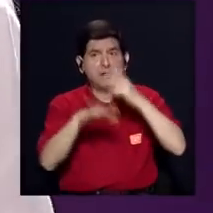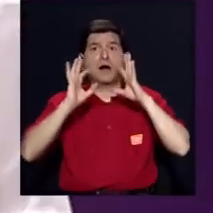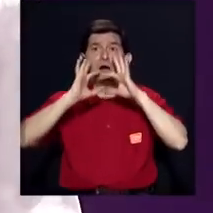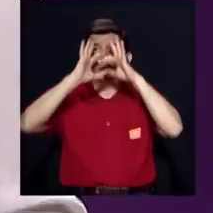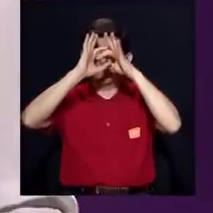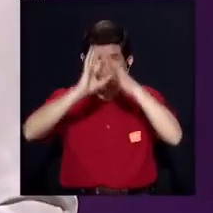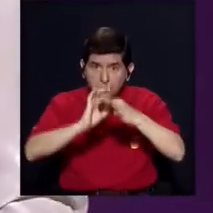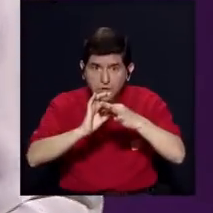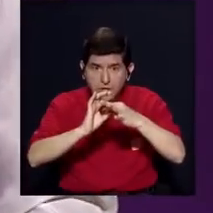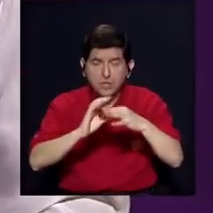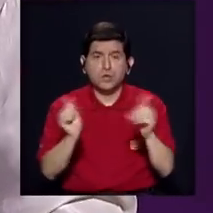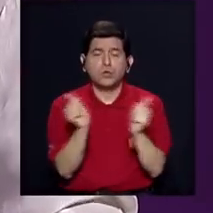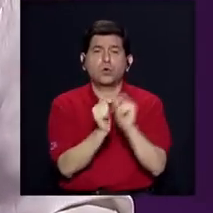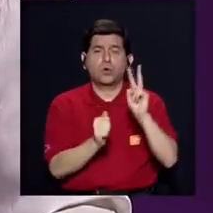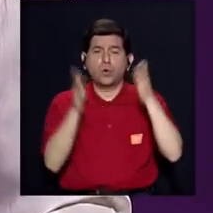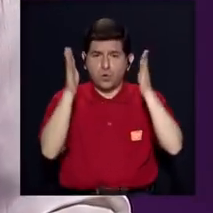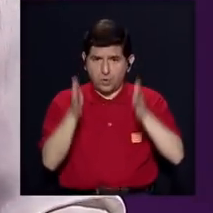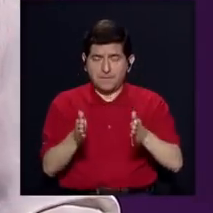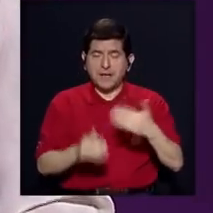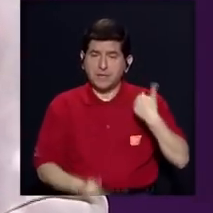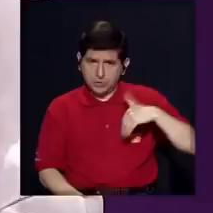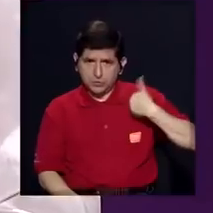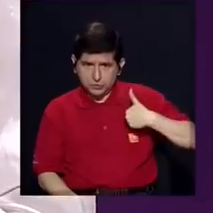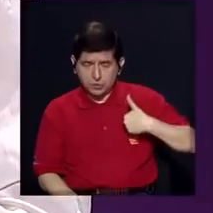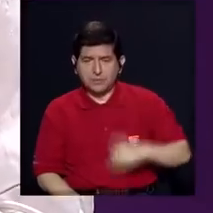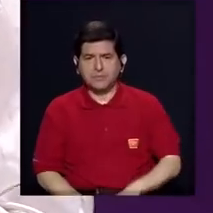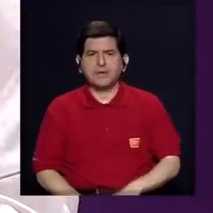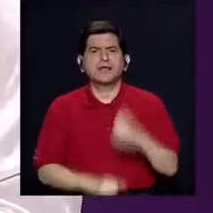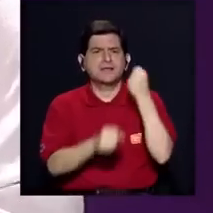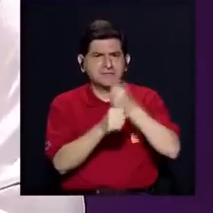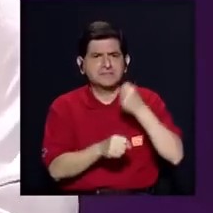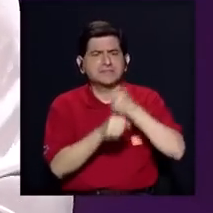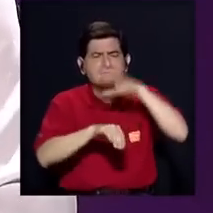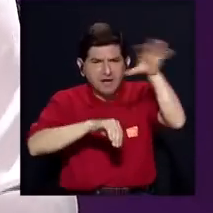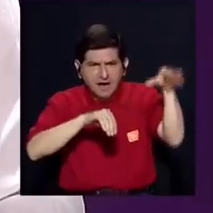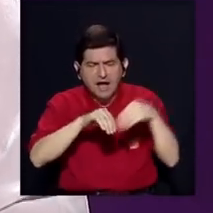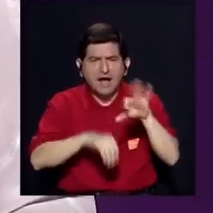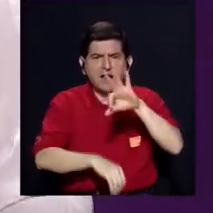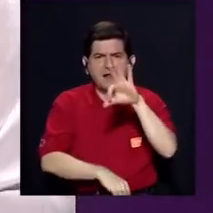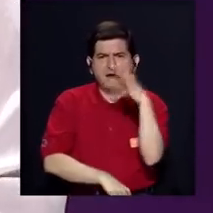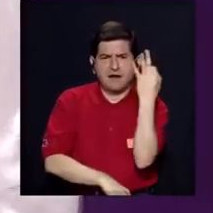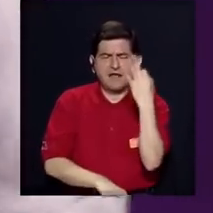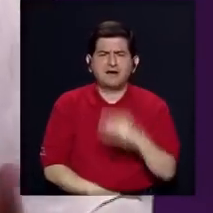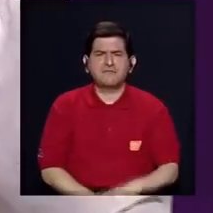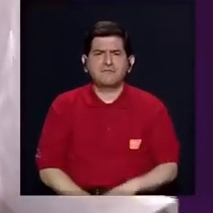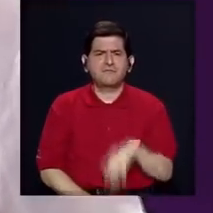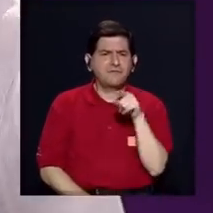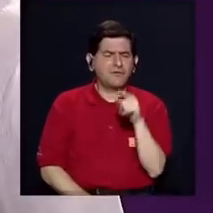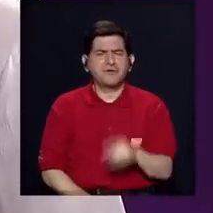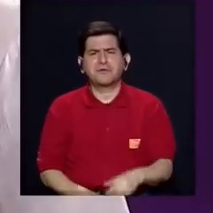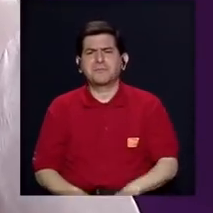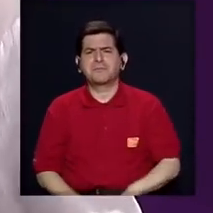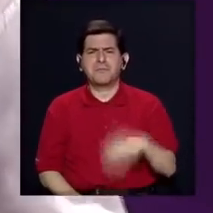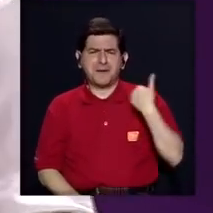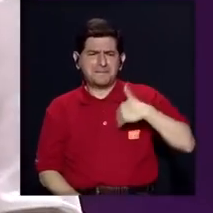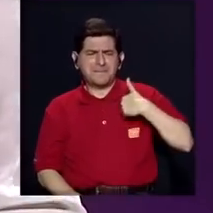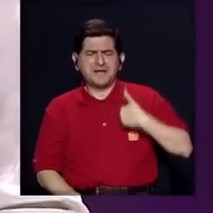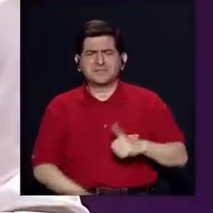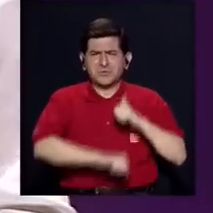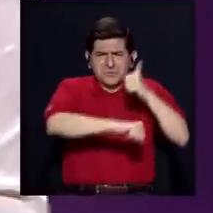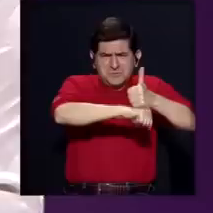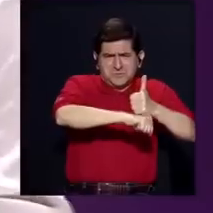mano con nuestros compañeros varones y a trabajar además la manera como se ha encajado una masculinidad